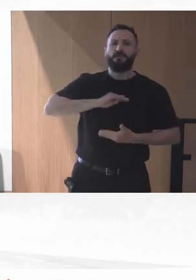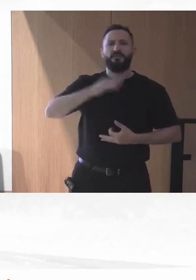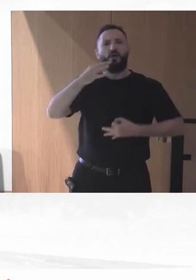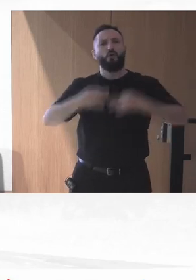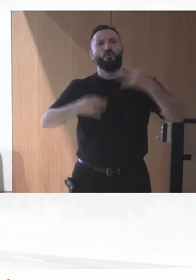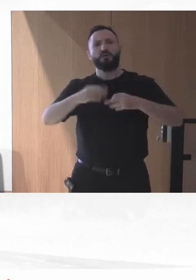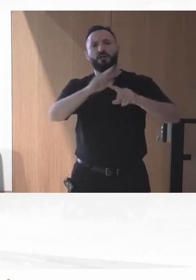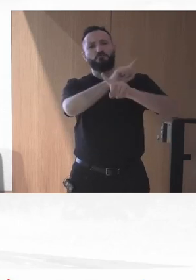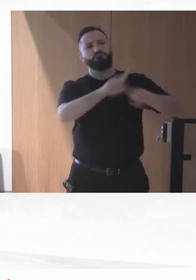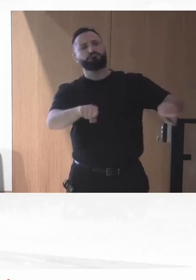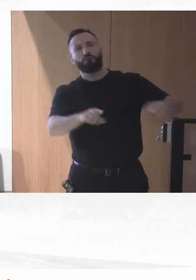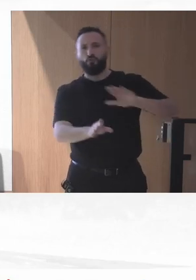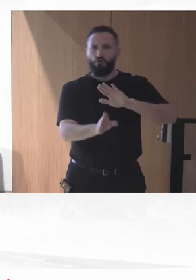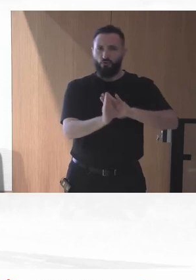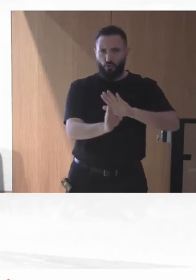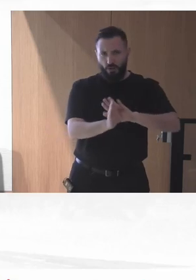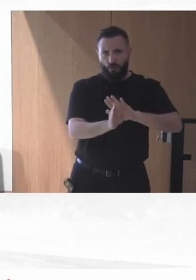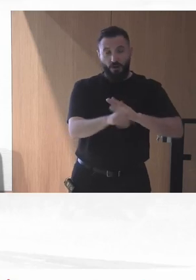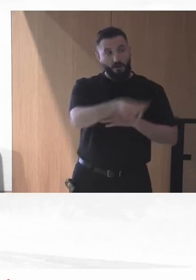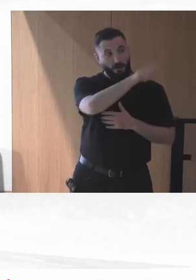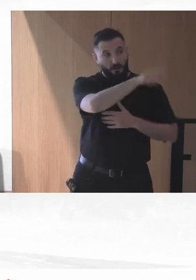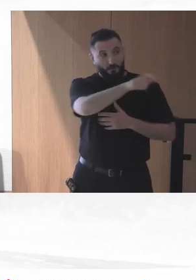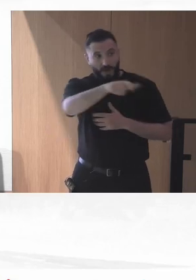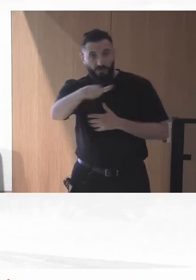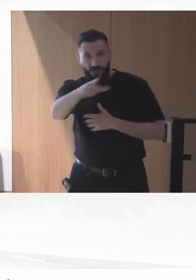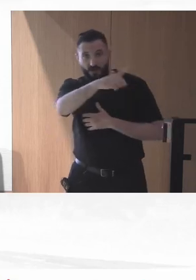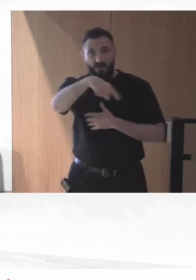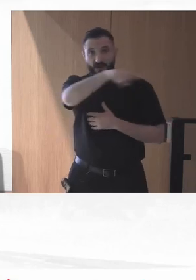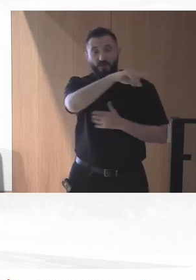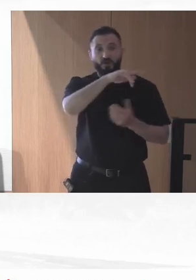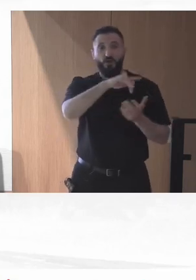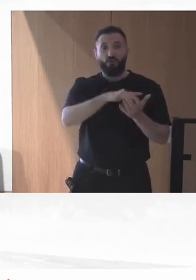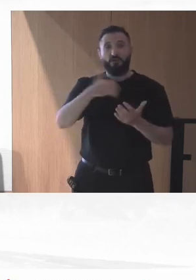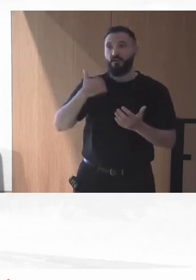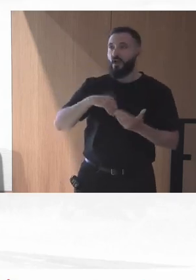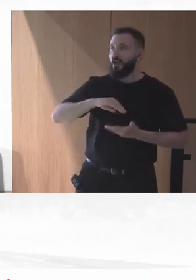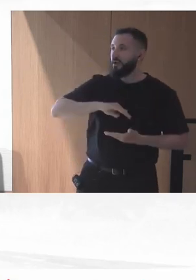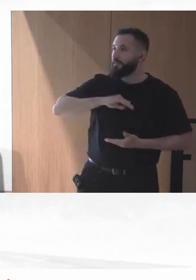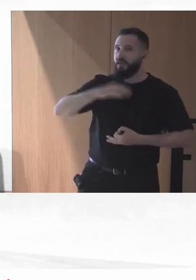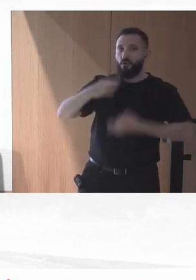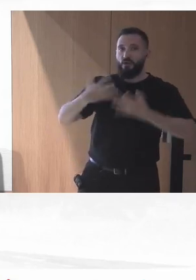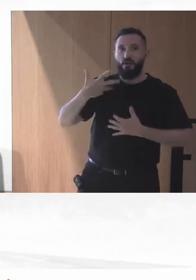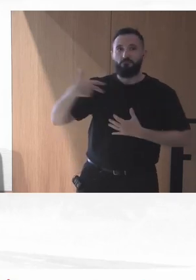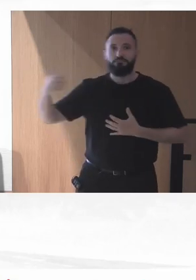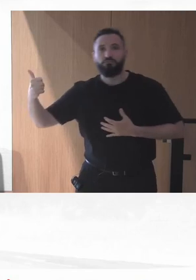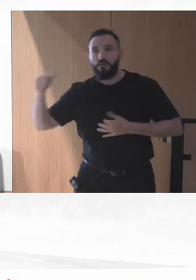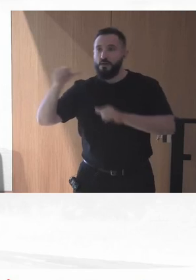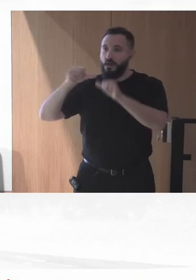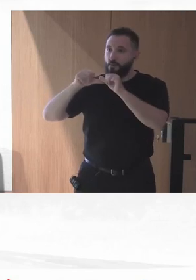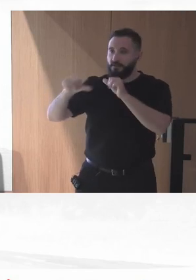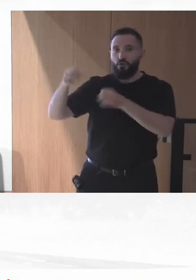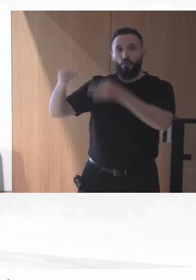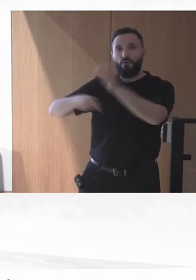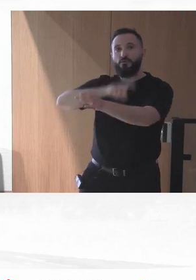jurídica de estas personas, es decir, que estas personas, después de que se les ha arrebatado la capacidad jurídica, no pueden participar ellos por